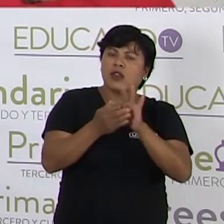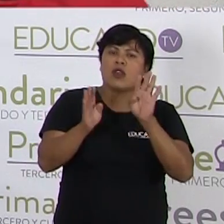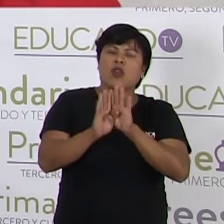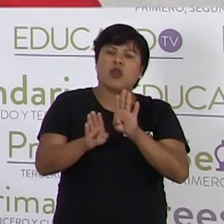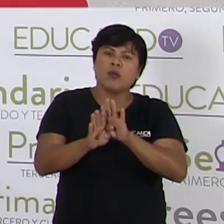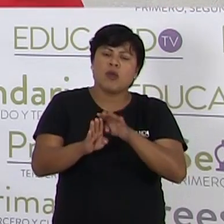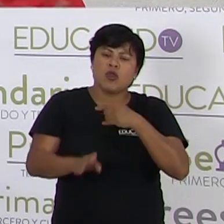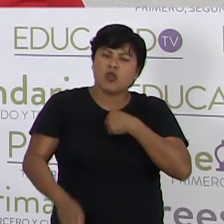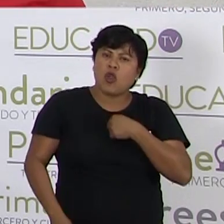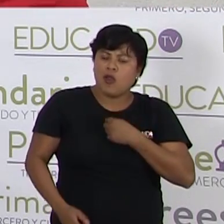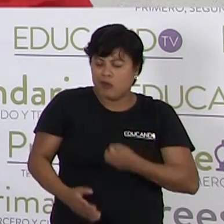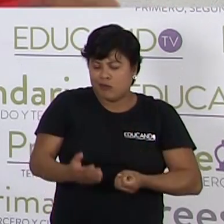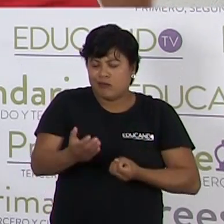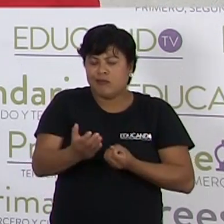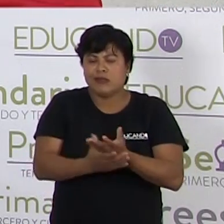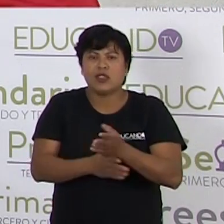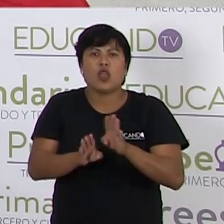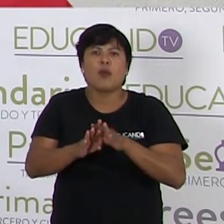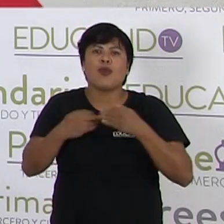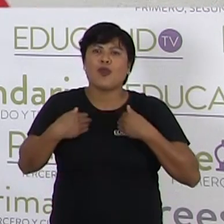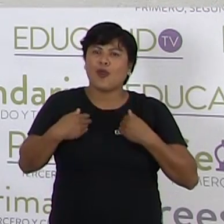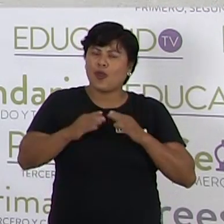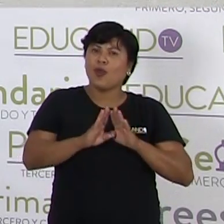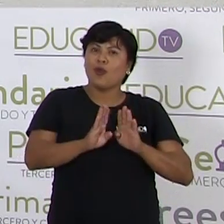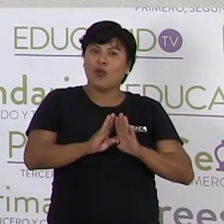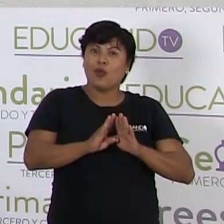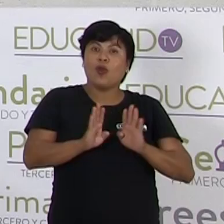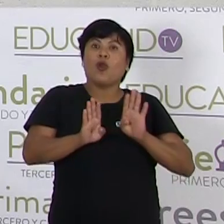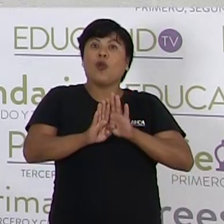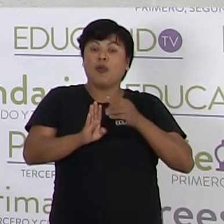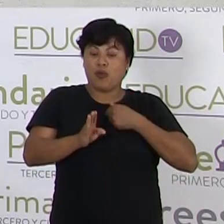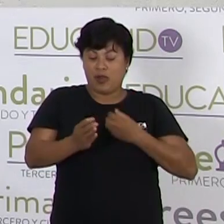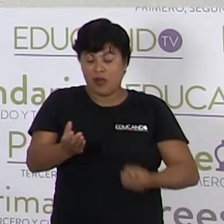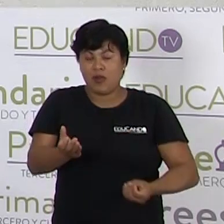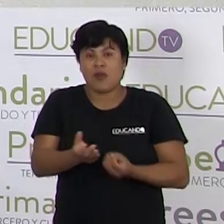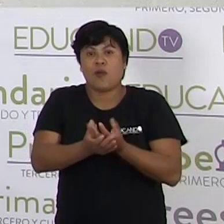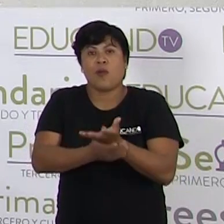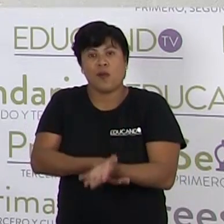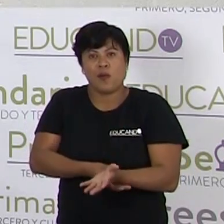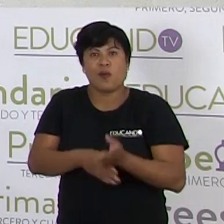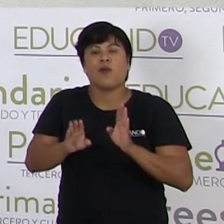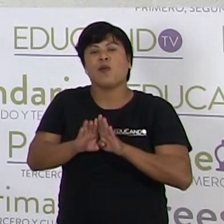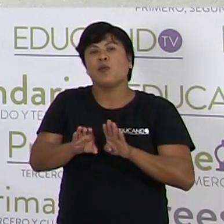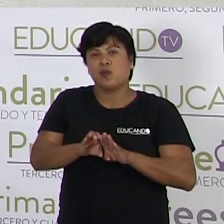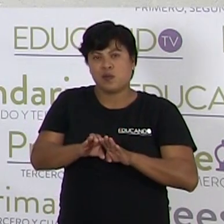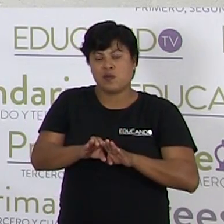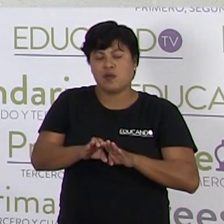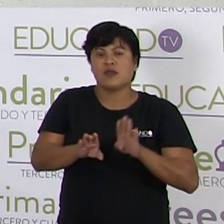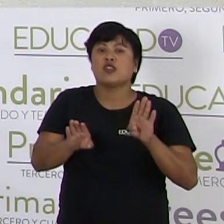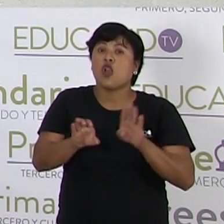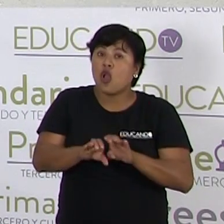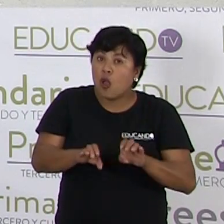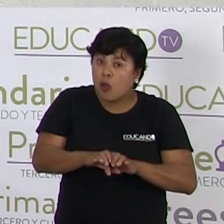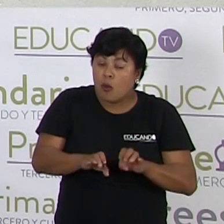contar cómo nací yo, cómo aparecí yo, cómo fue mi nacimiento, cómo